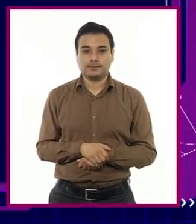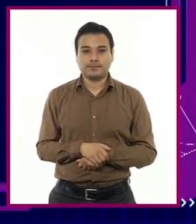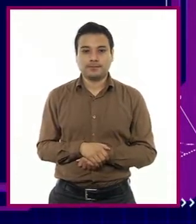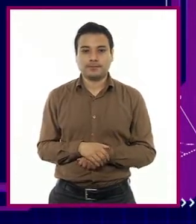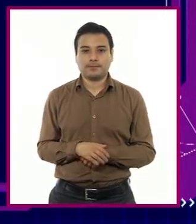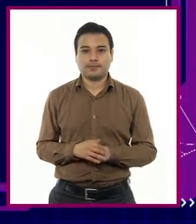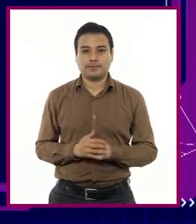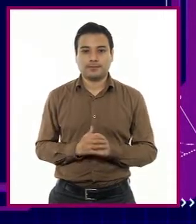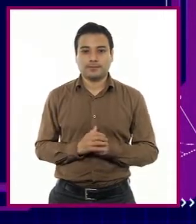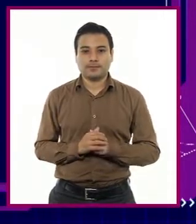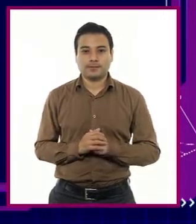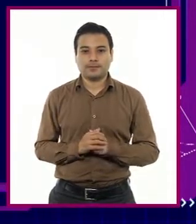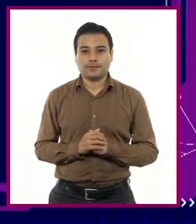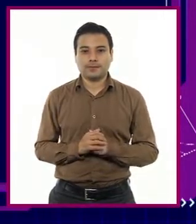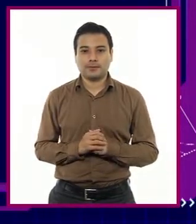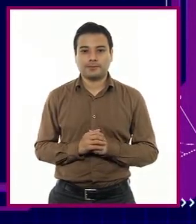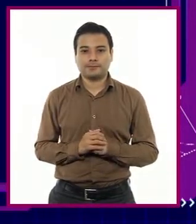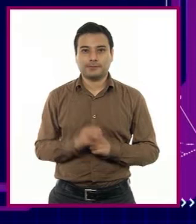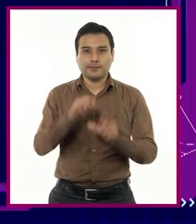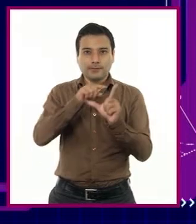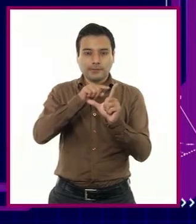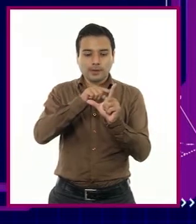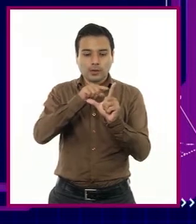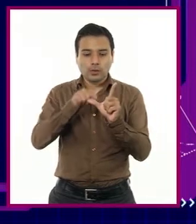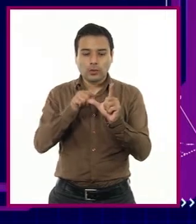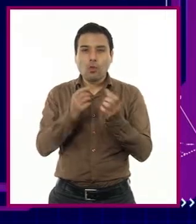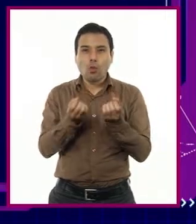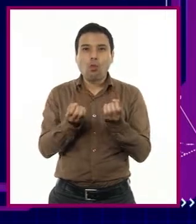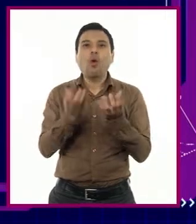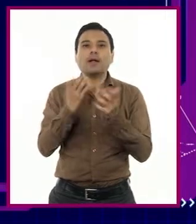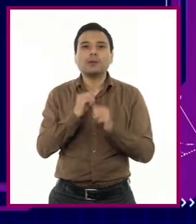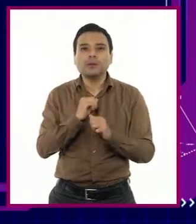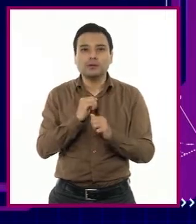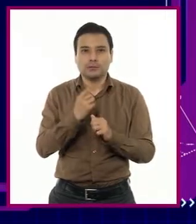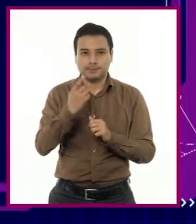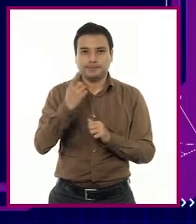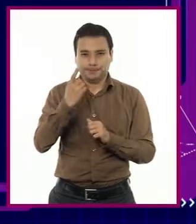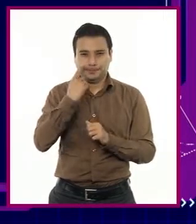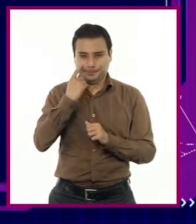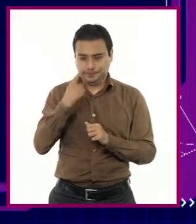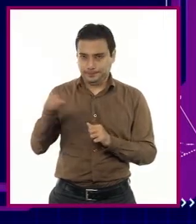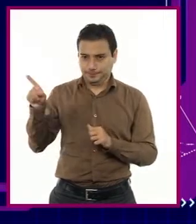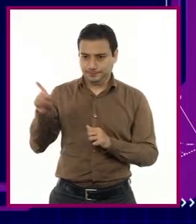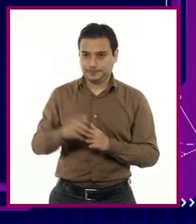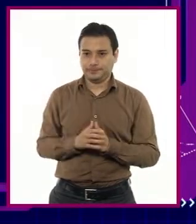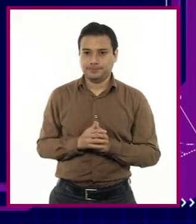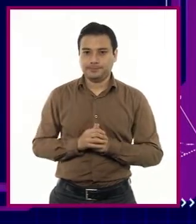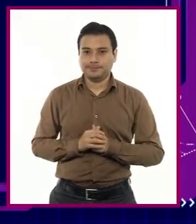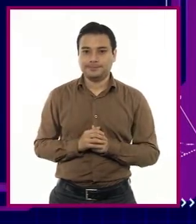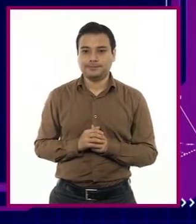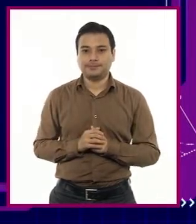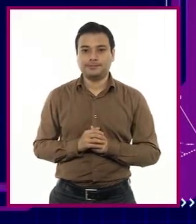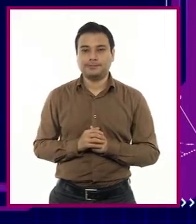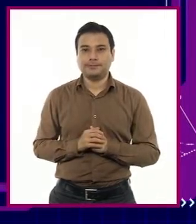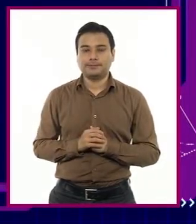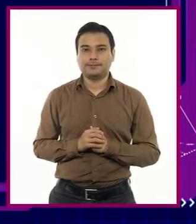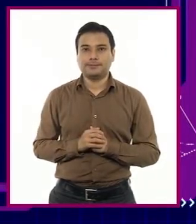5.6 centímetros, mientras que sus ángulos miden 82 grados, 53 grados y 45